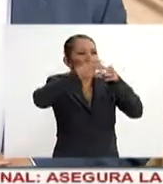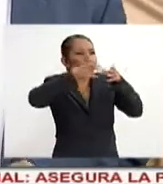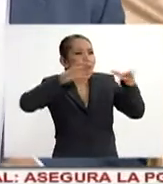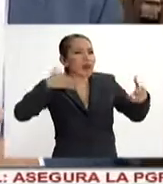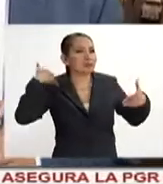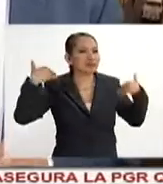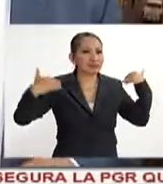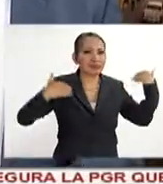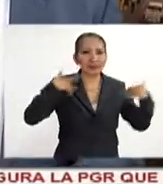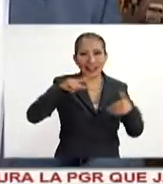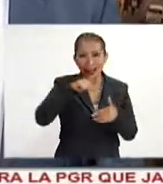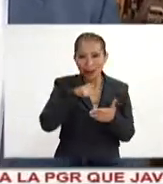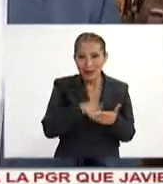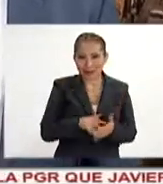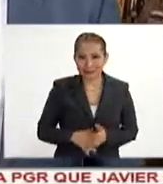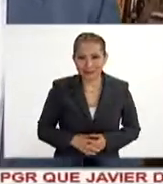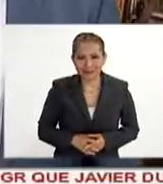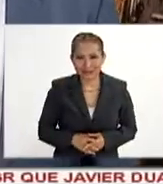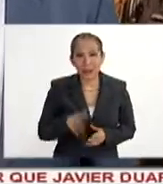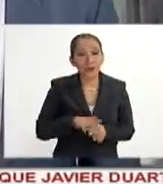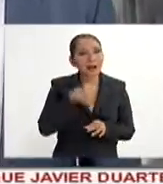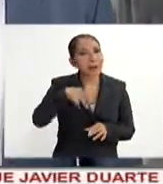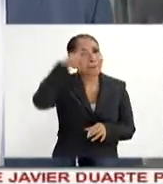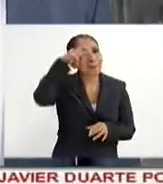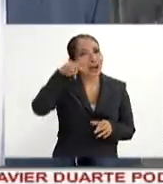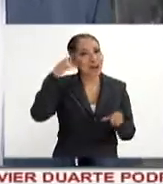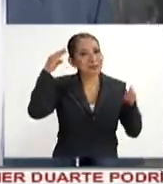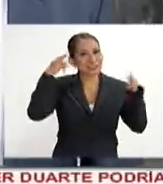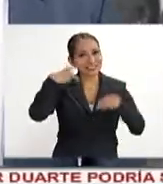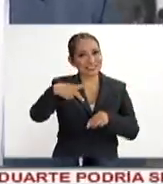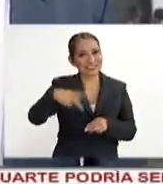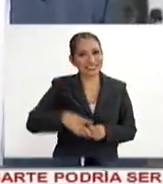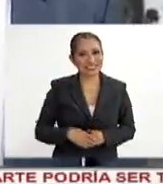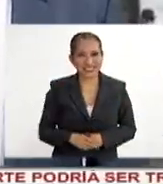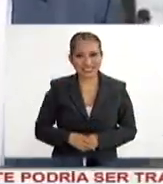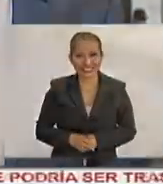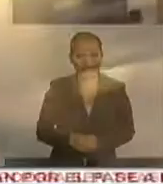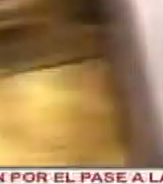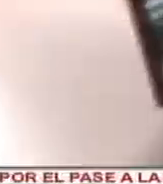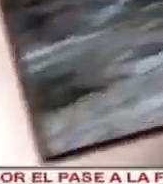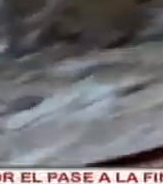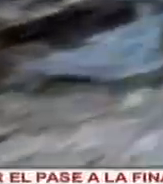puedes disfrutar en todo momento, porque México es tu museo.